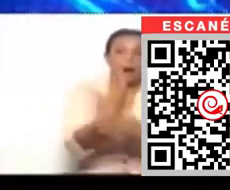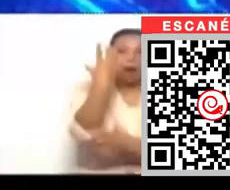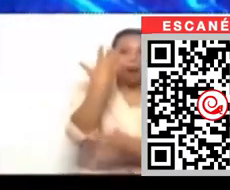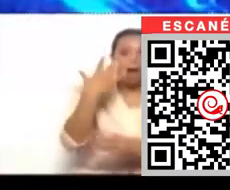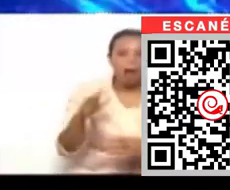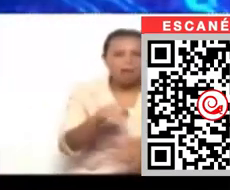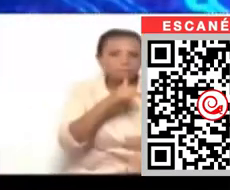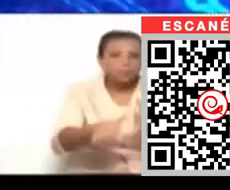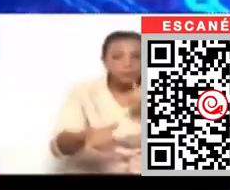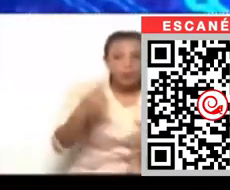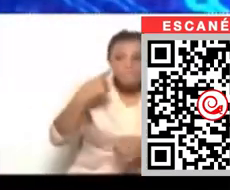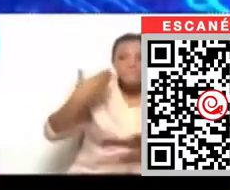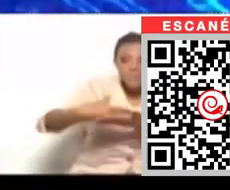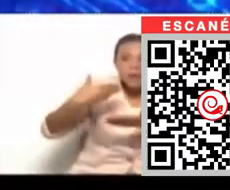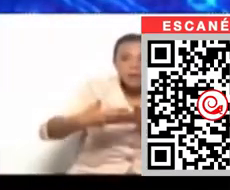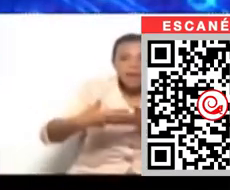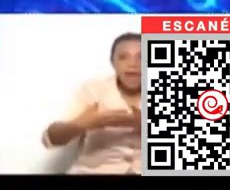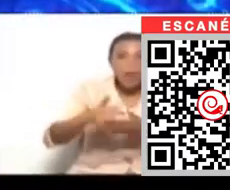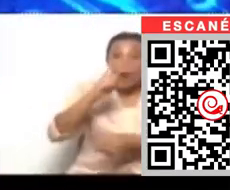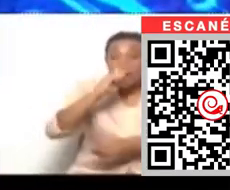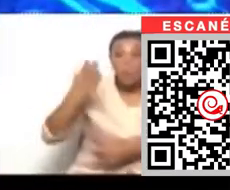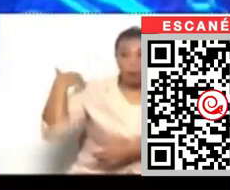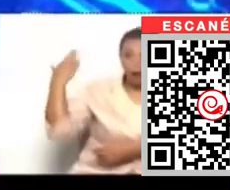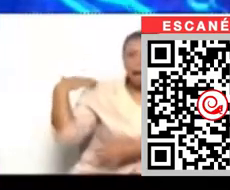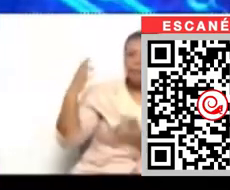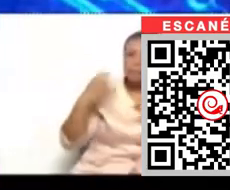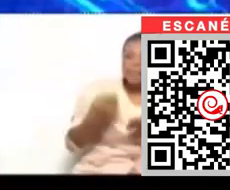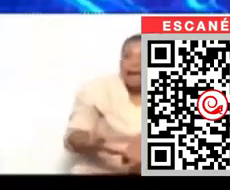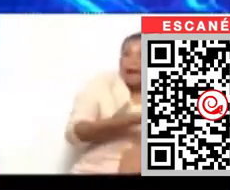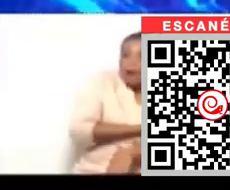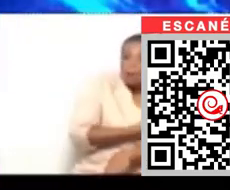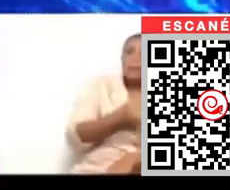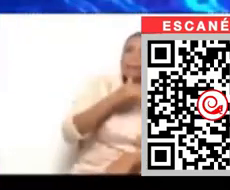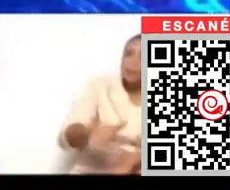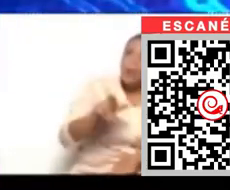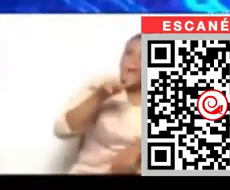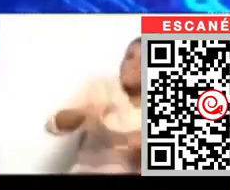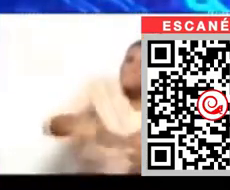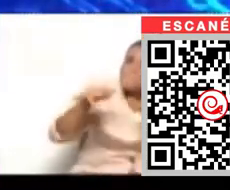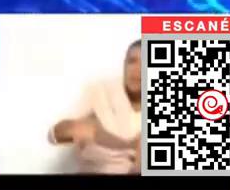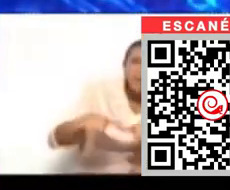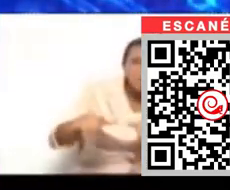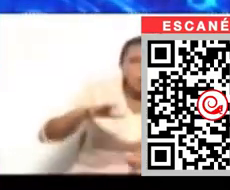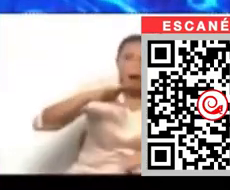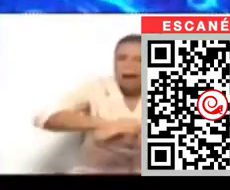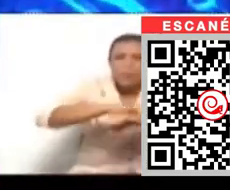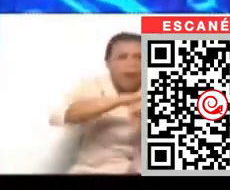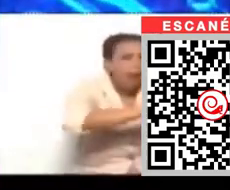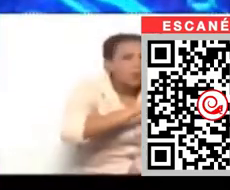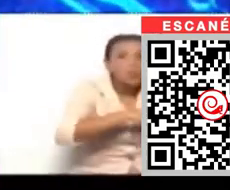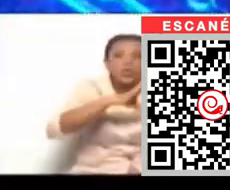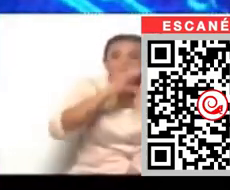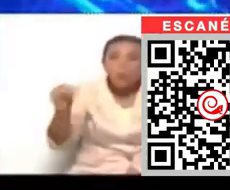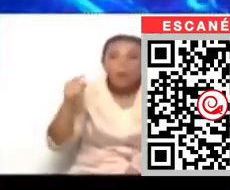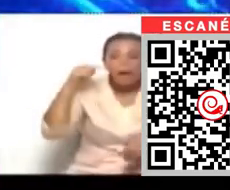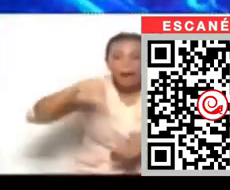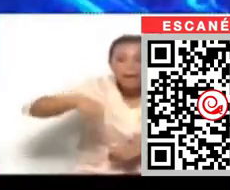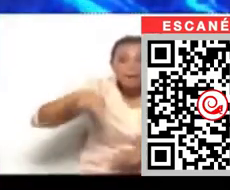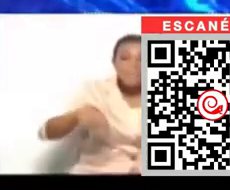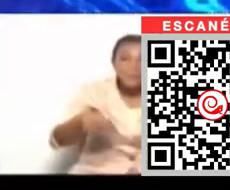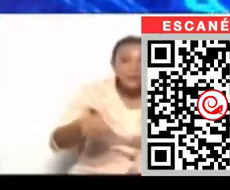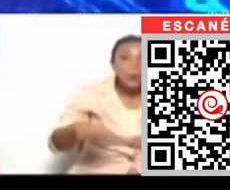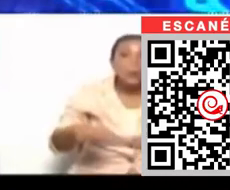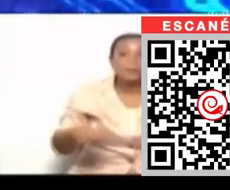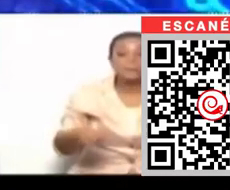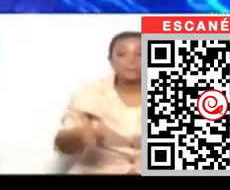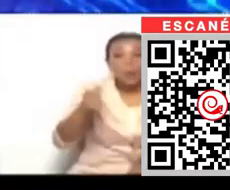denuncia que hicimos un año y medio, fueron capturados todos. Aquí y el pueblo de